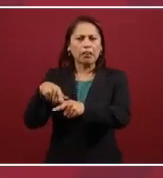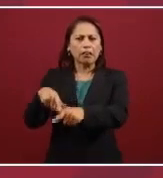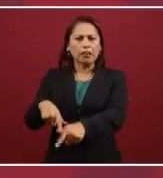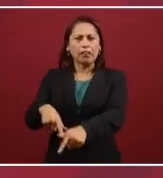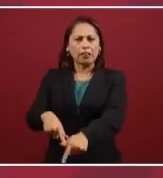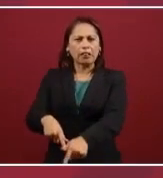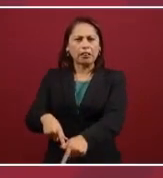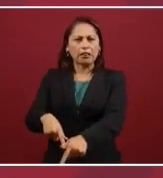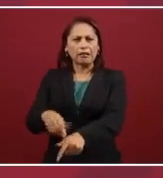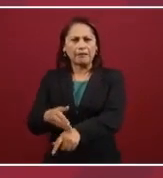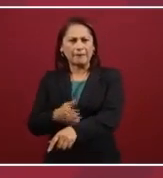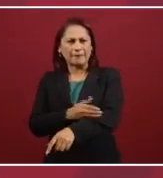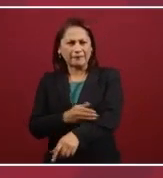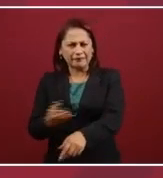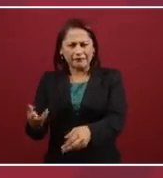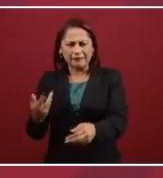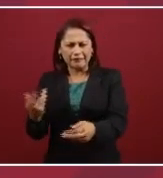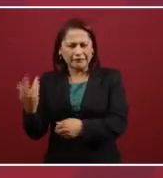Porque